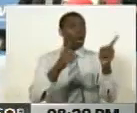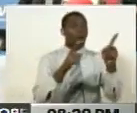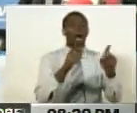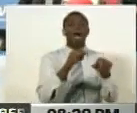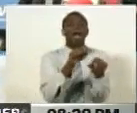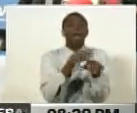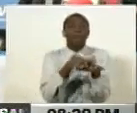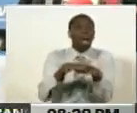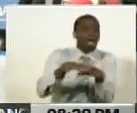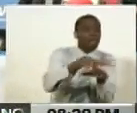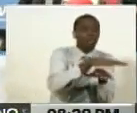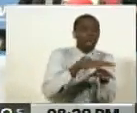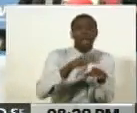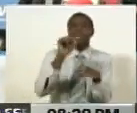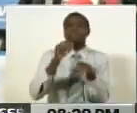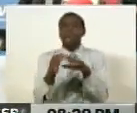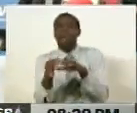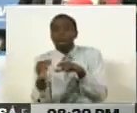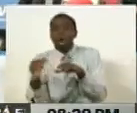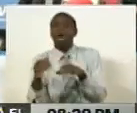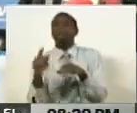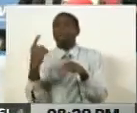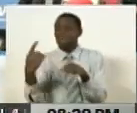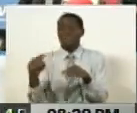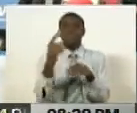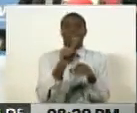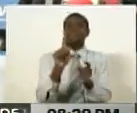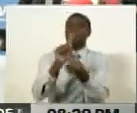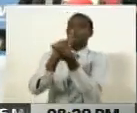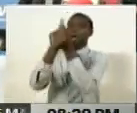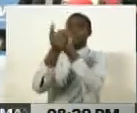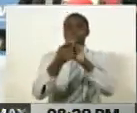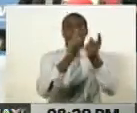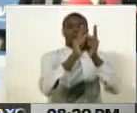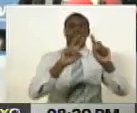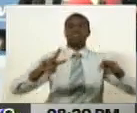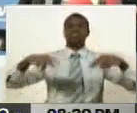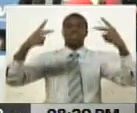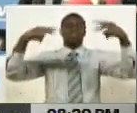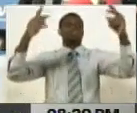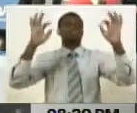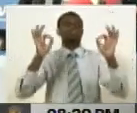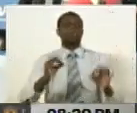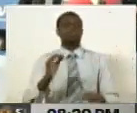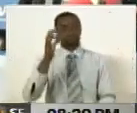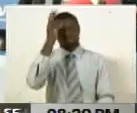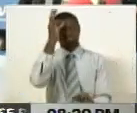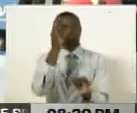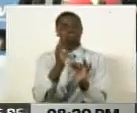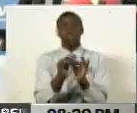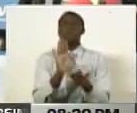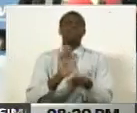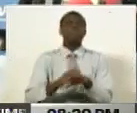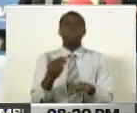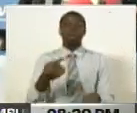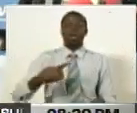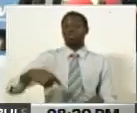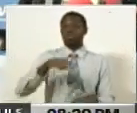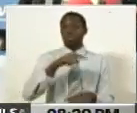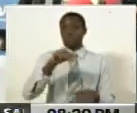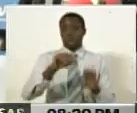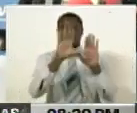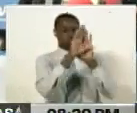regional las autoridades que correspondan, porque así nuestra convicción democrática como